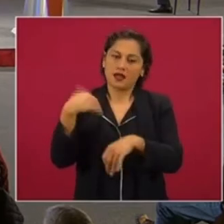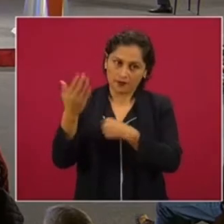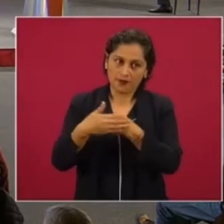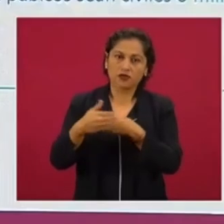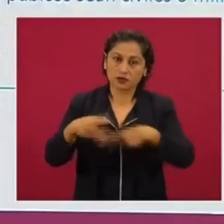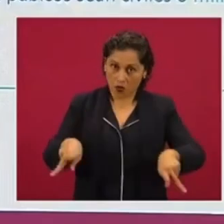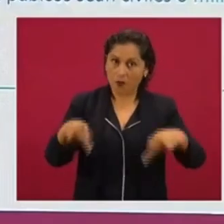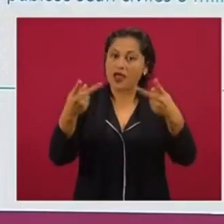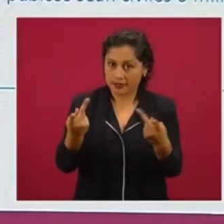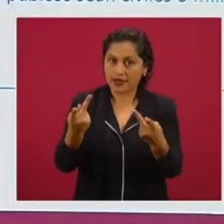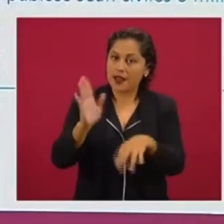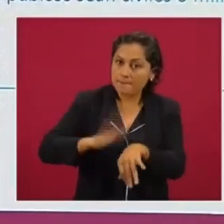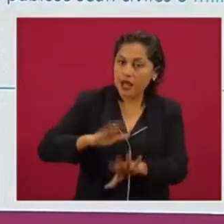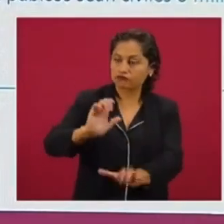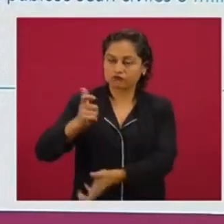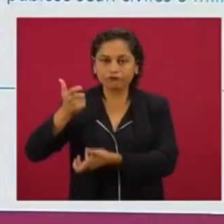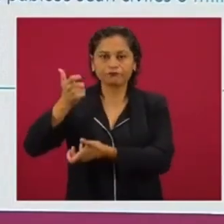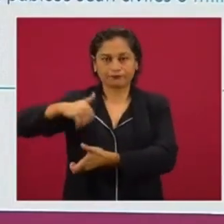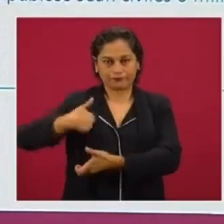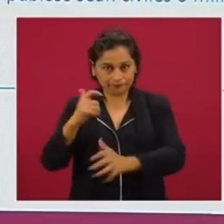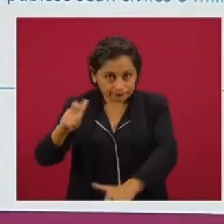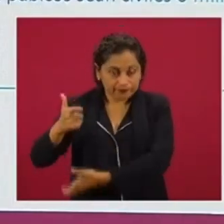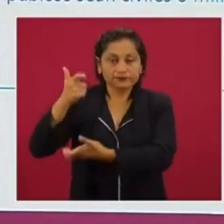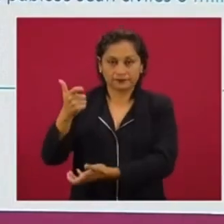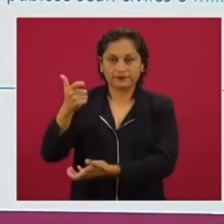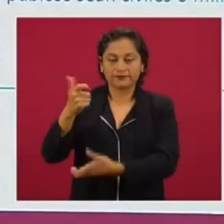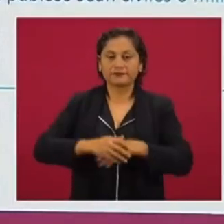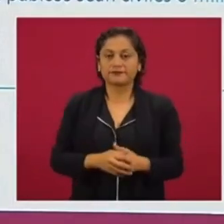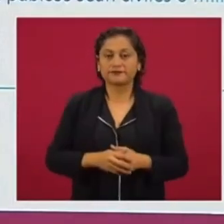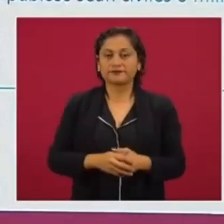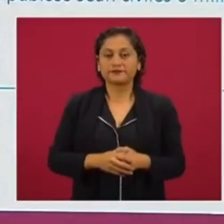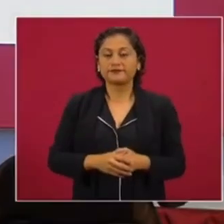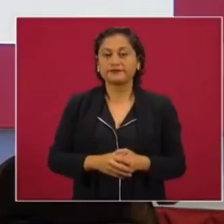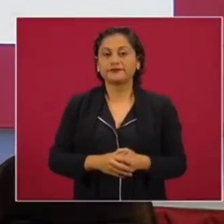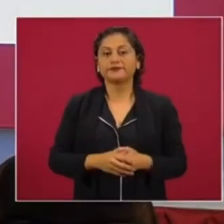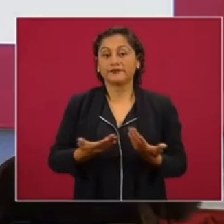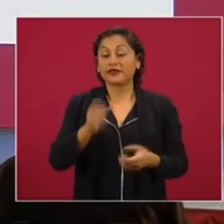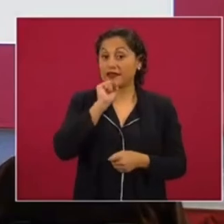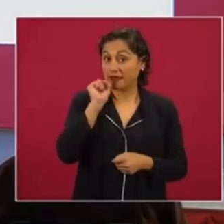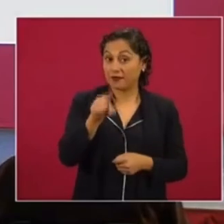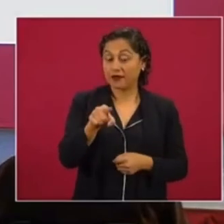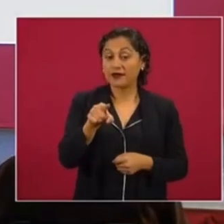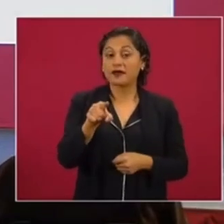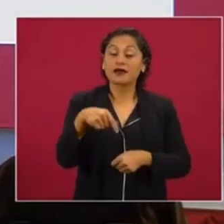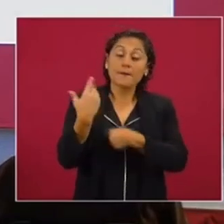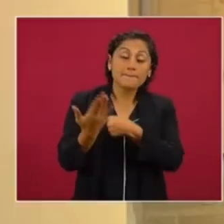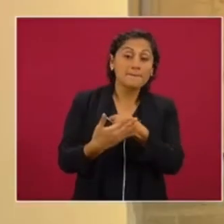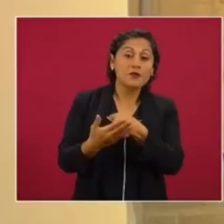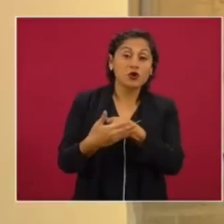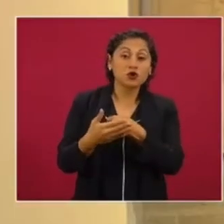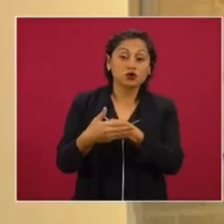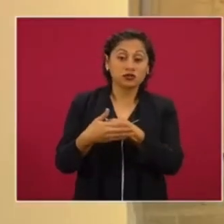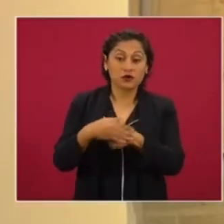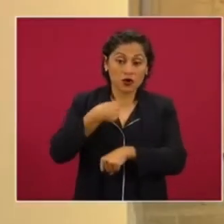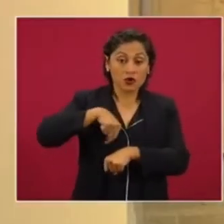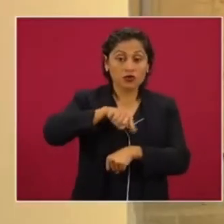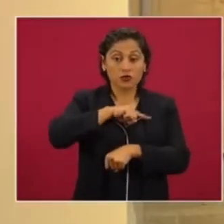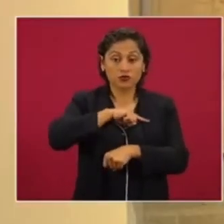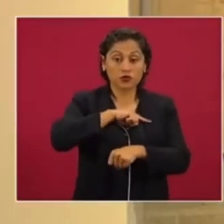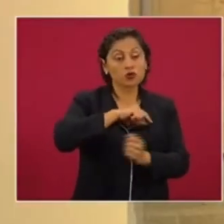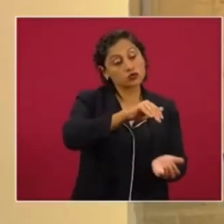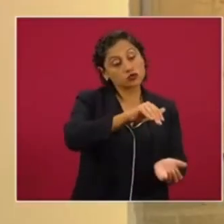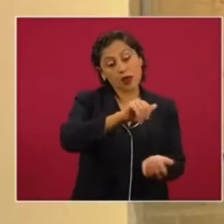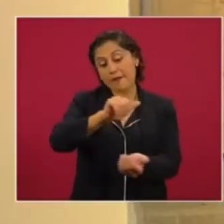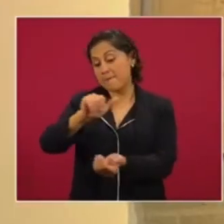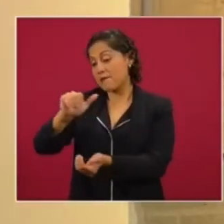vender y le vamos a sacar otros 2 mil. Y apenas íbamos a juntar lo que se gastó en